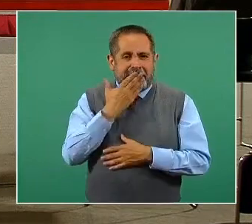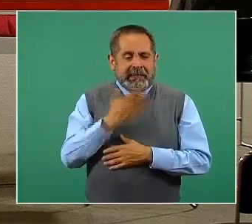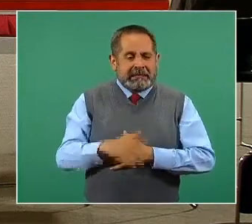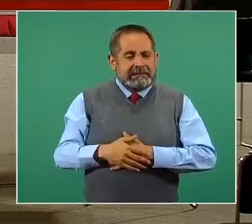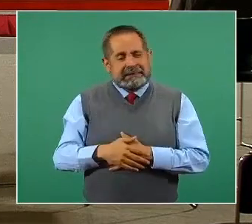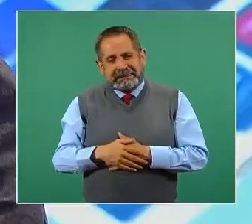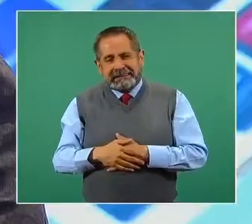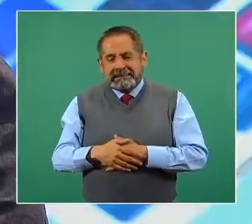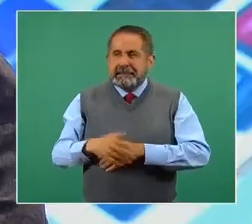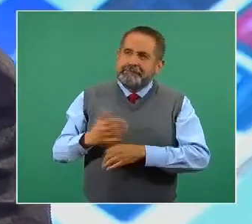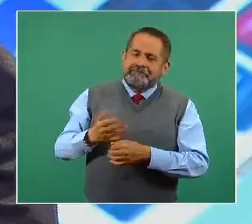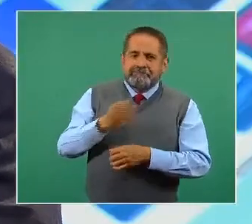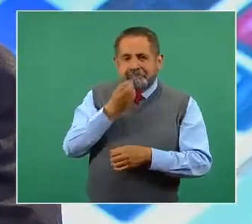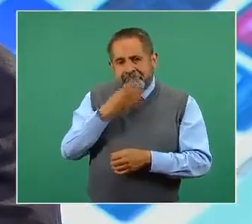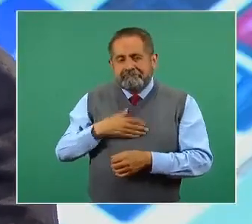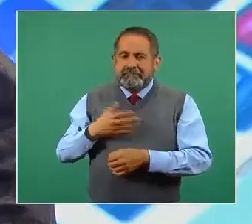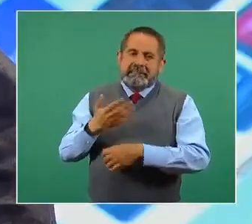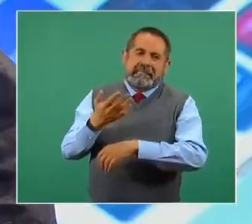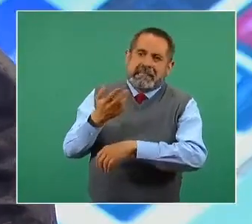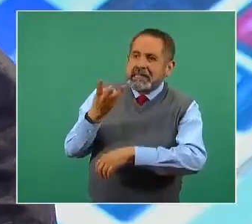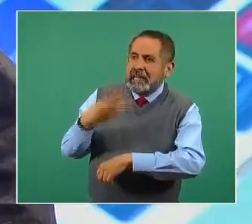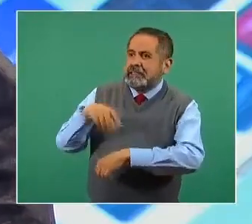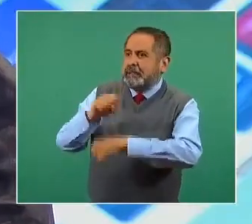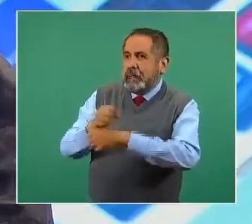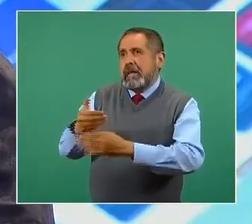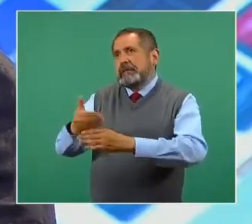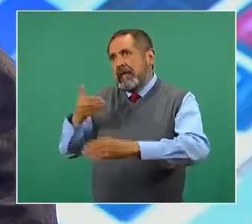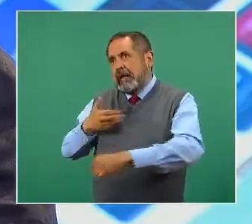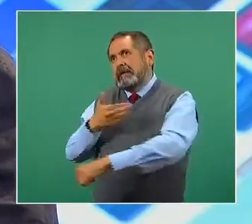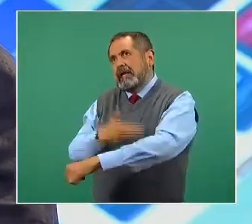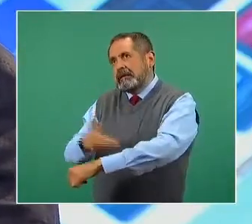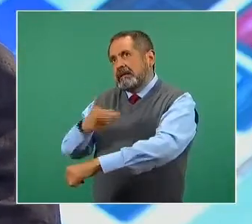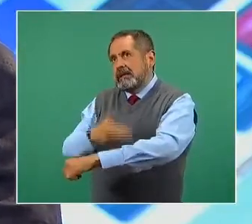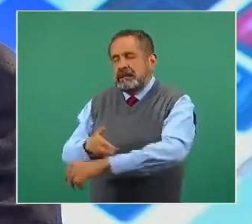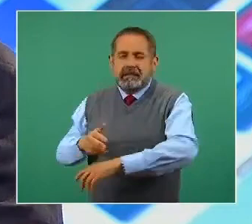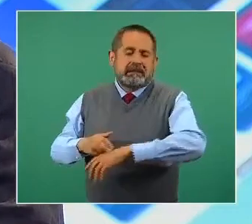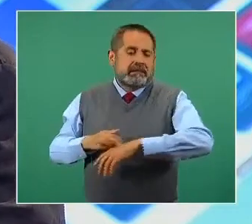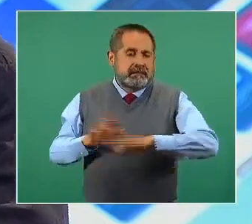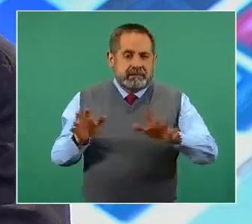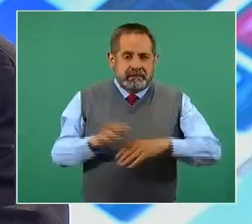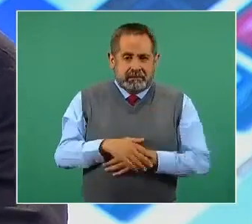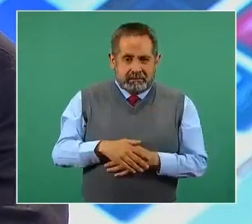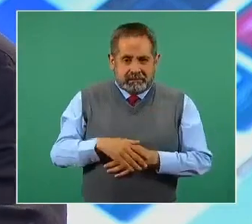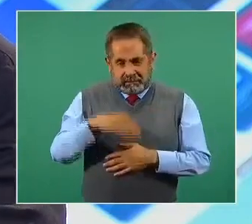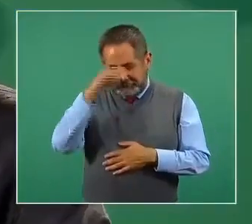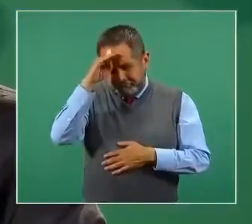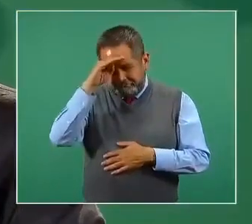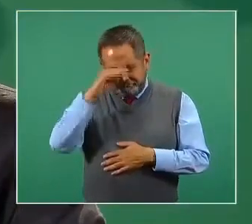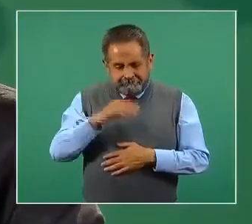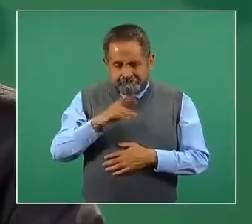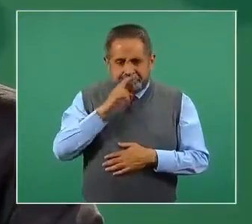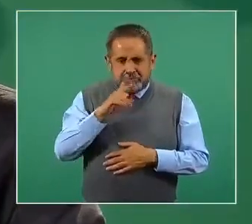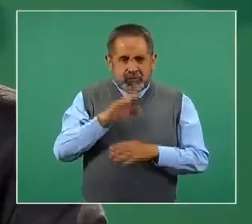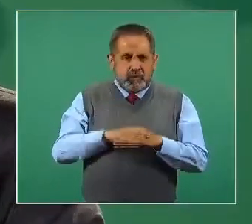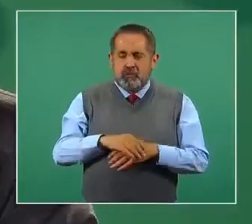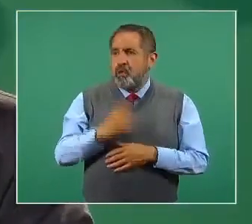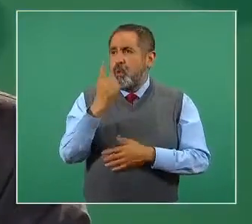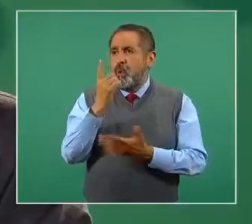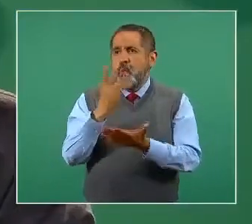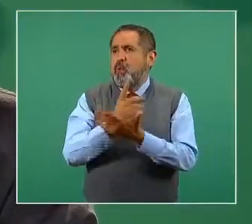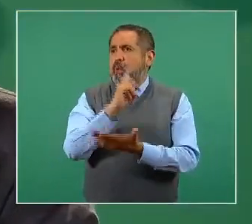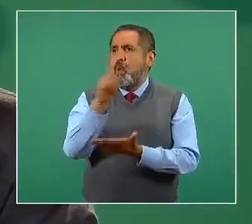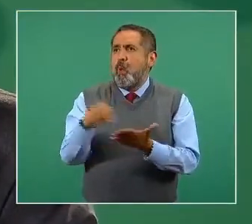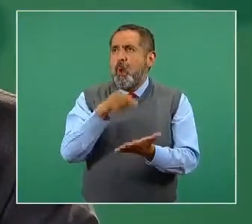era estorboso tener que hacer con 3 semanas de anticipación. En su momento lo que decidimos fue simplificar, tener un solo centro